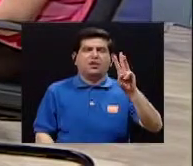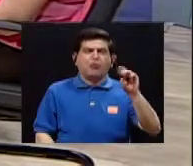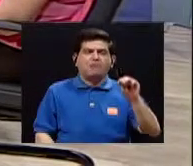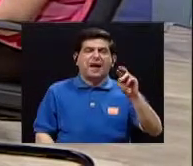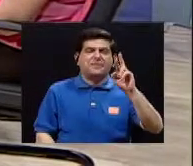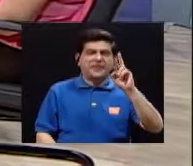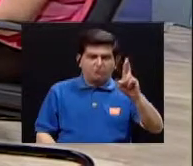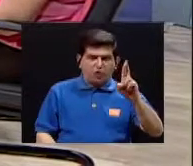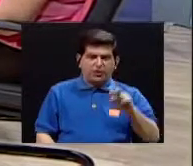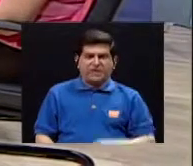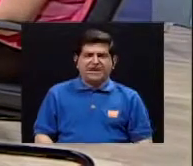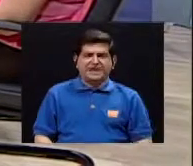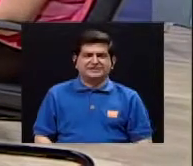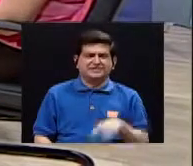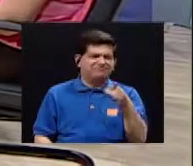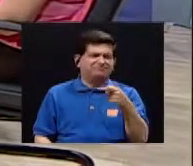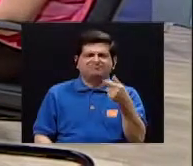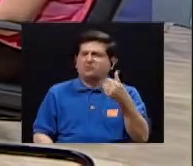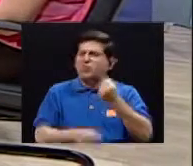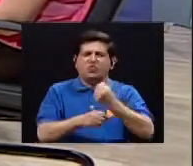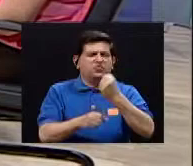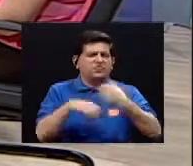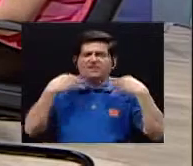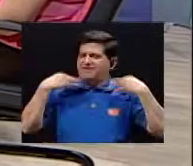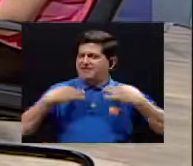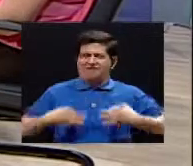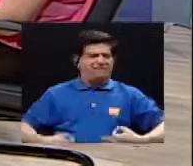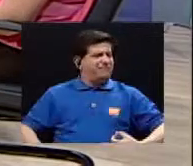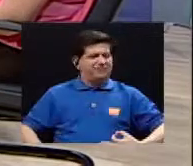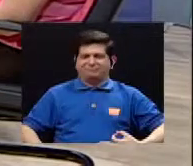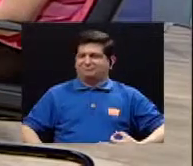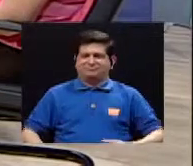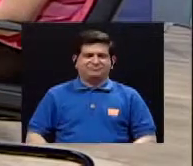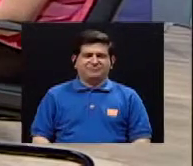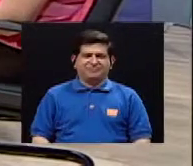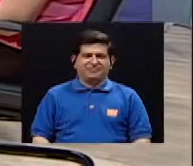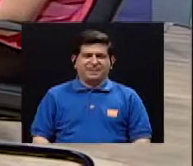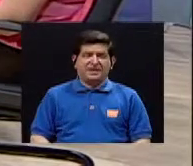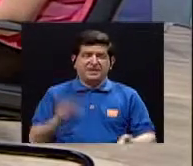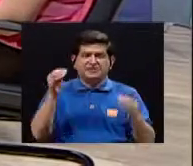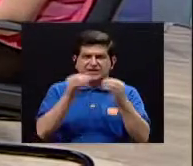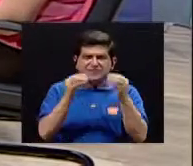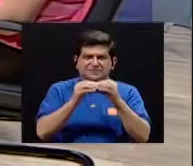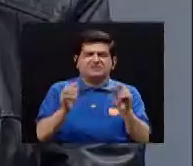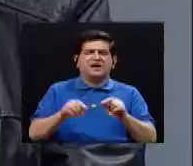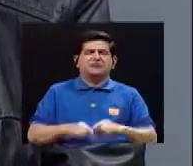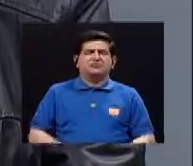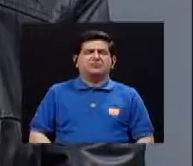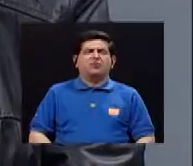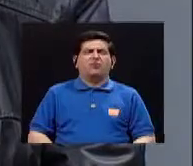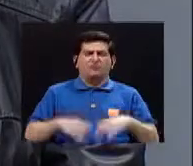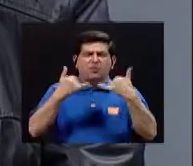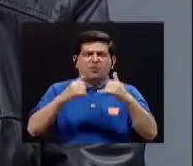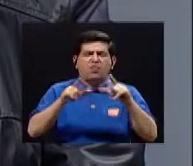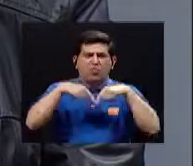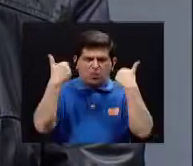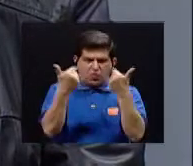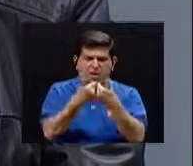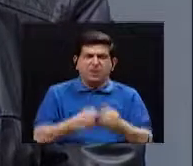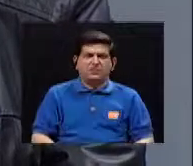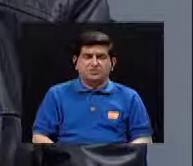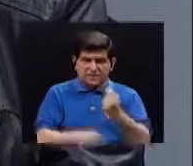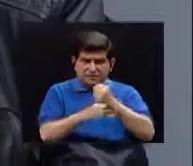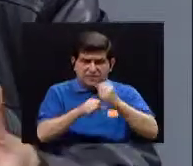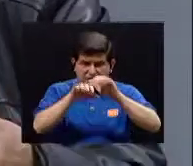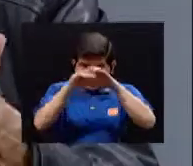marvin algunas cuentas que comer bien rodríguez se hacía muy poco trabajo físico sino que se hacía mucho más bien colectivos y cosas